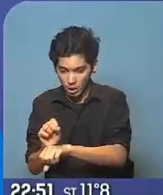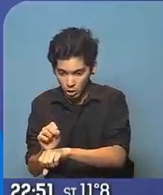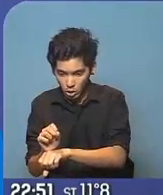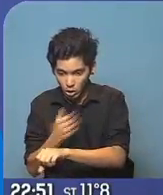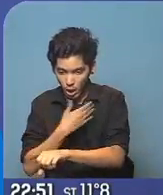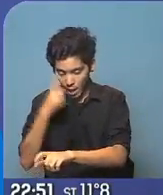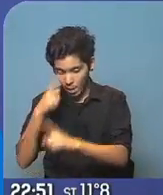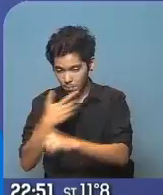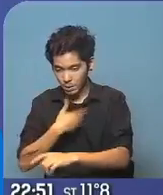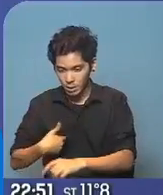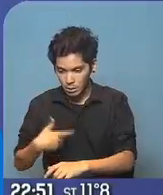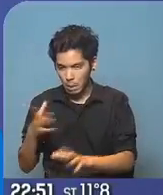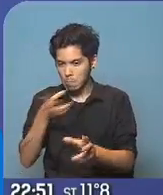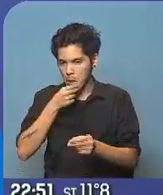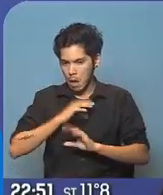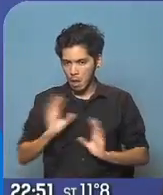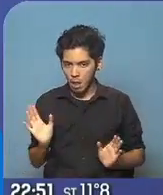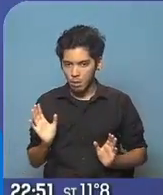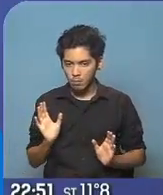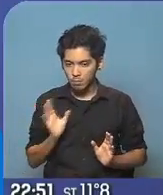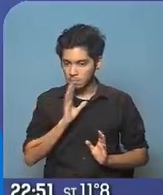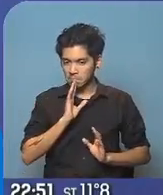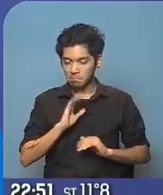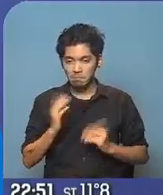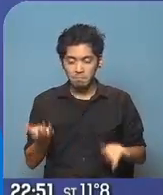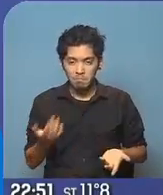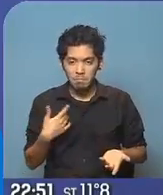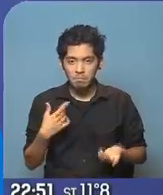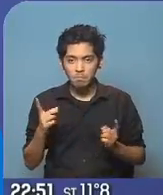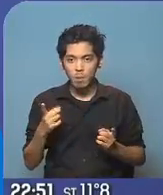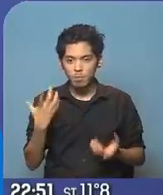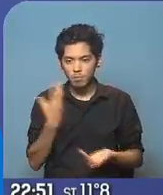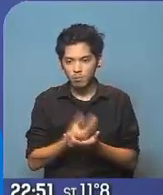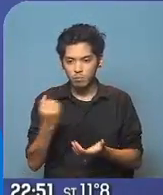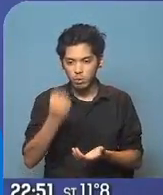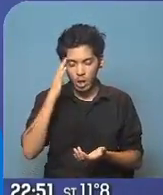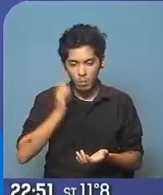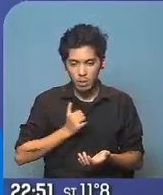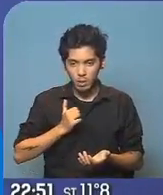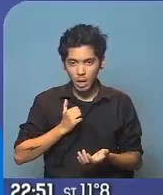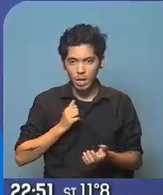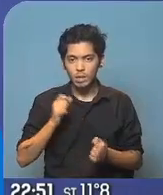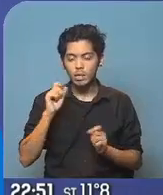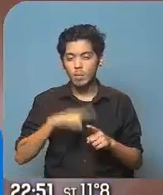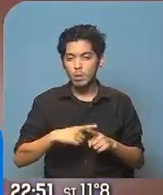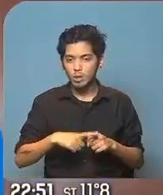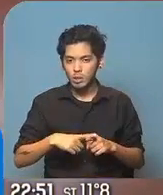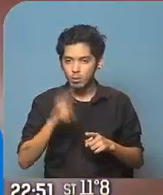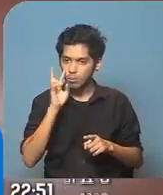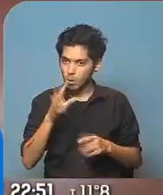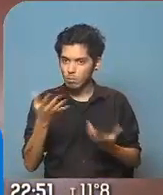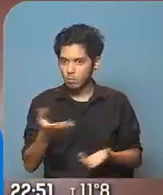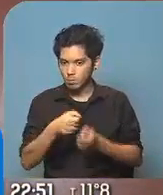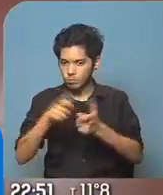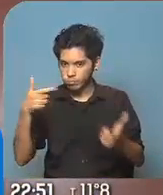muy poca gente. Y finalmente una especie de recuperación del rol de los militares en la política, vimos los pronunciamientos. Es decir, la